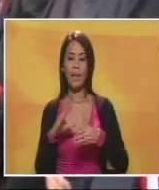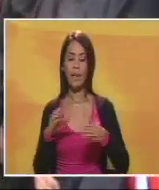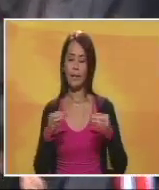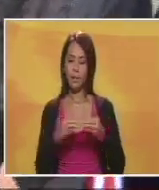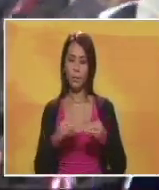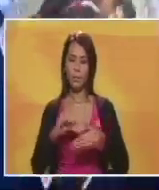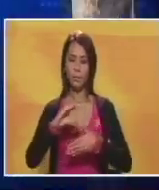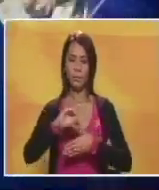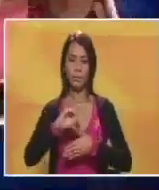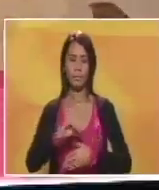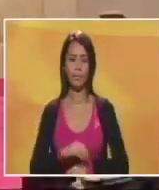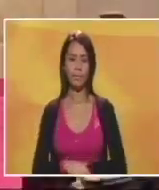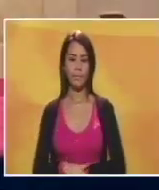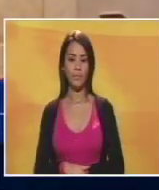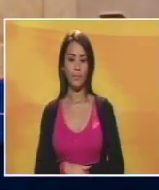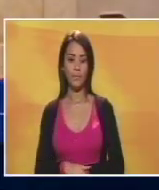Américas.